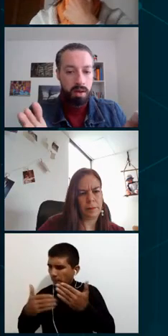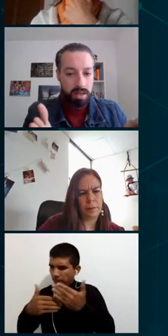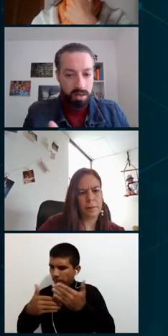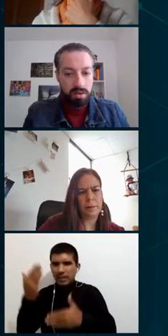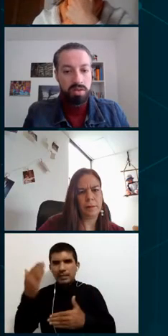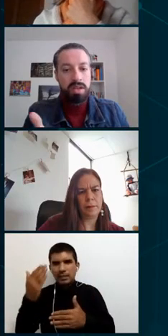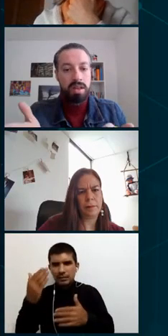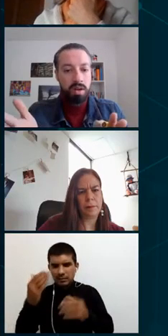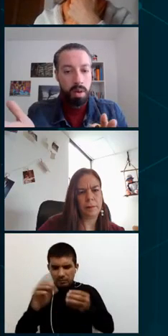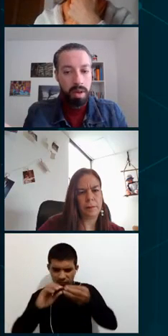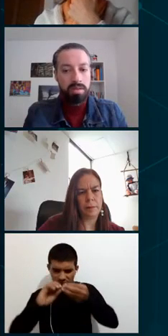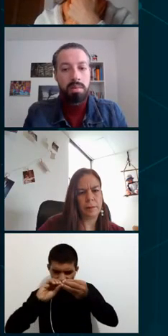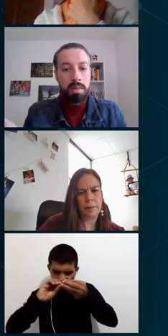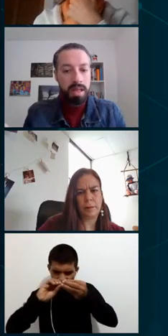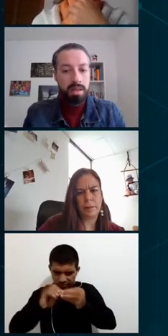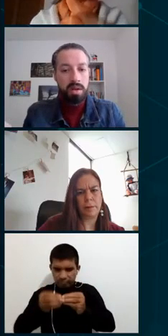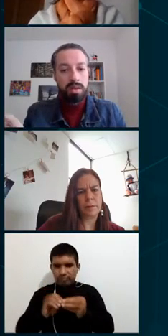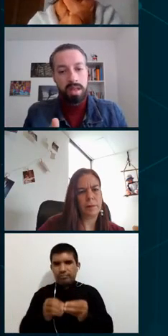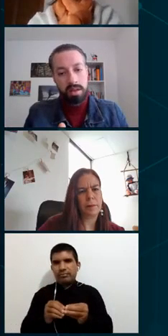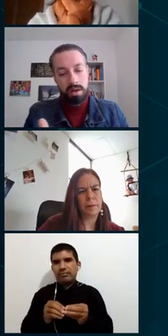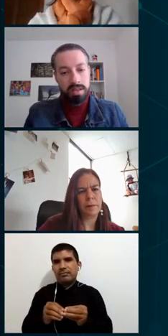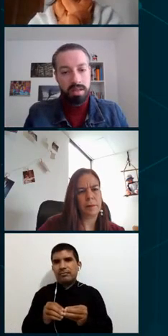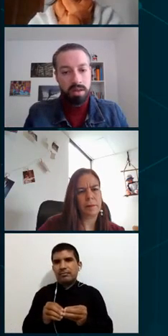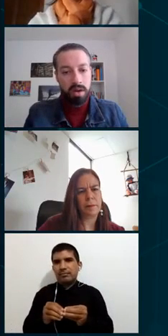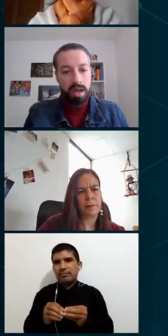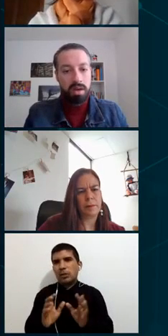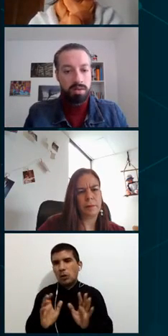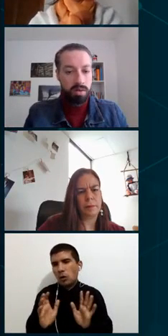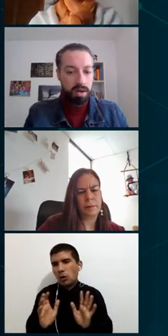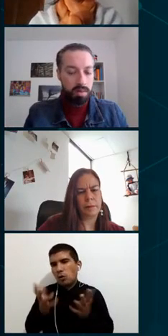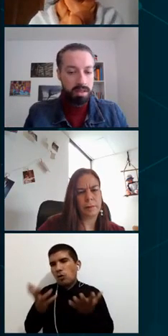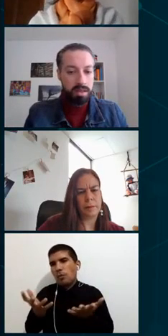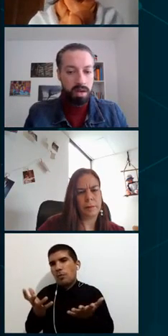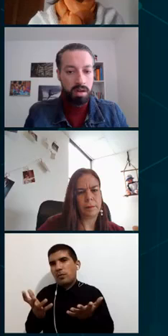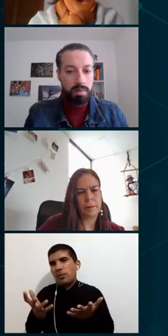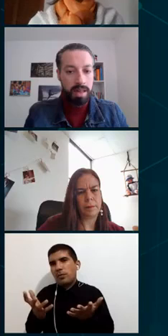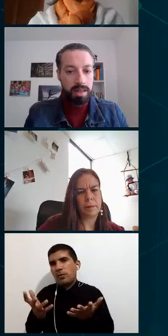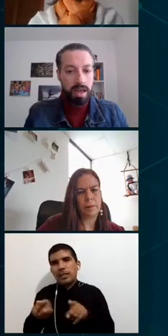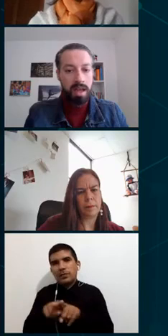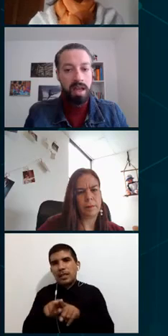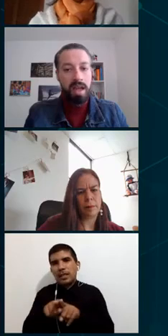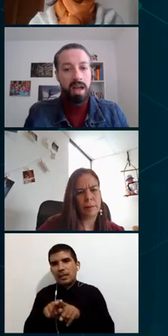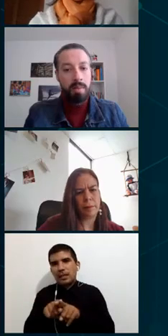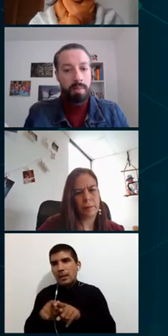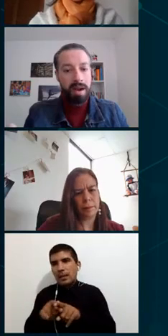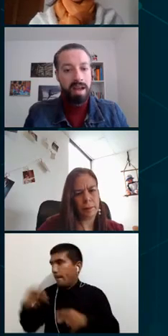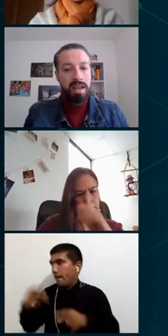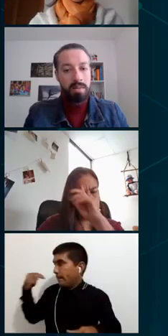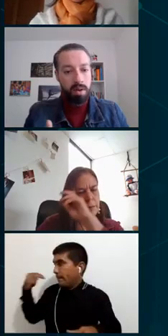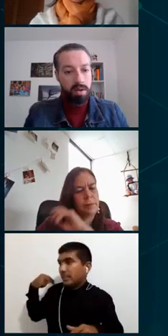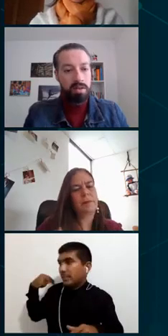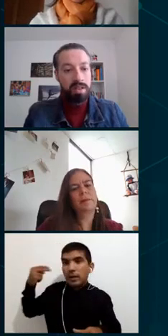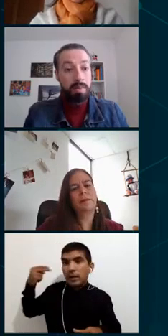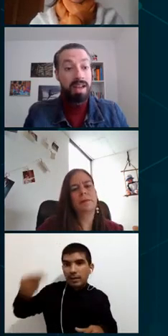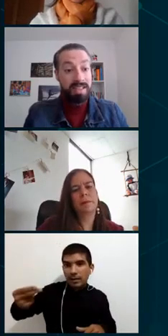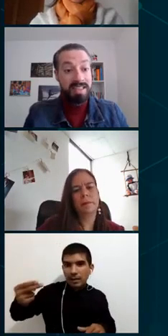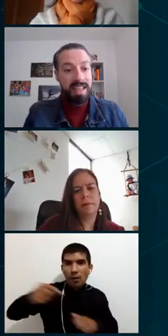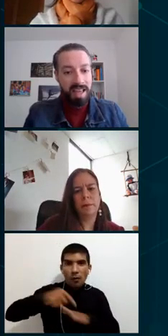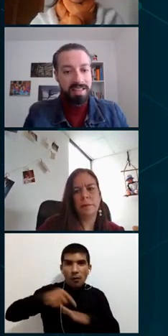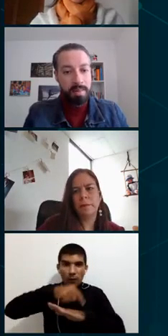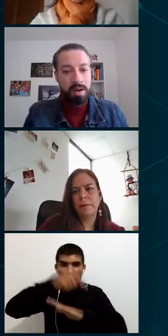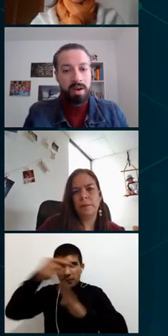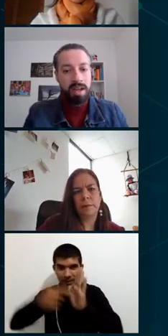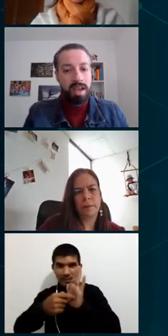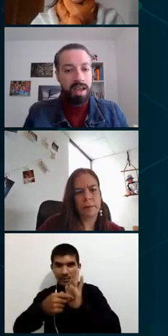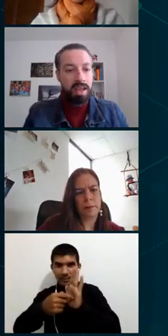Y el objetivo es ir construyendo momento a momento dentro de esa historia, construir como esa historia completa, para ir involucrando también